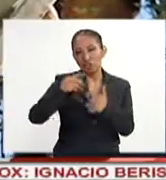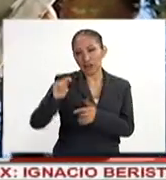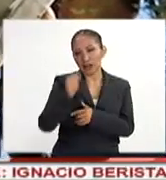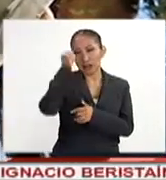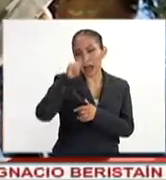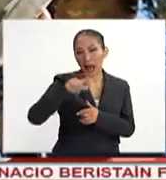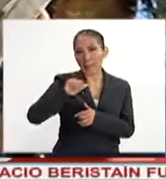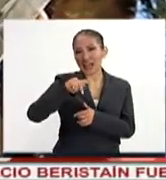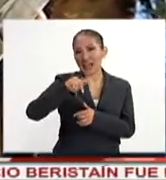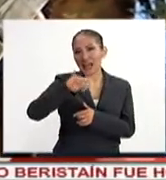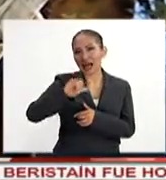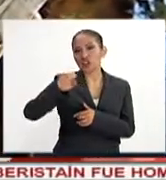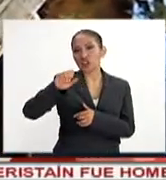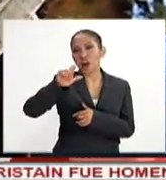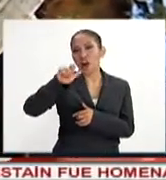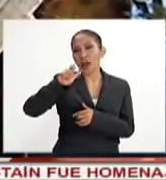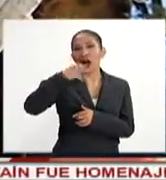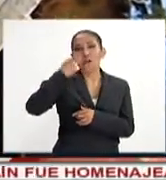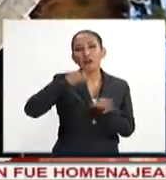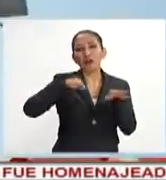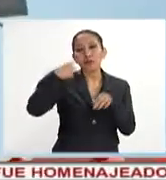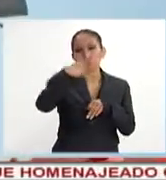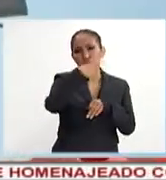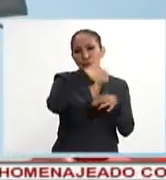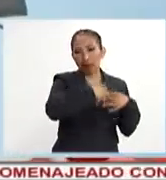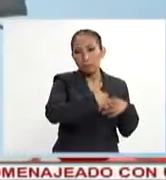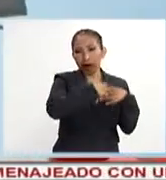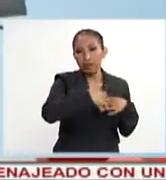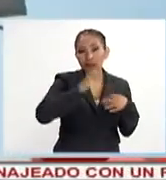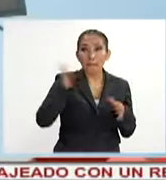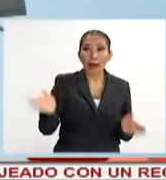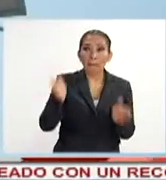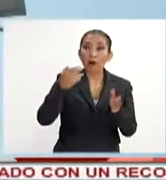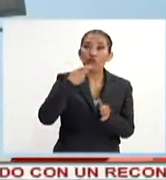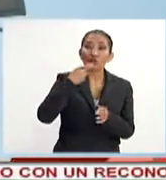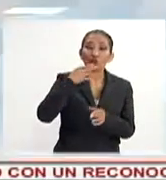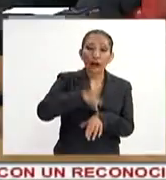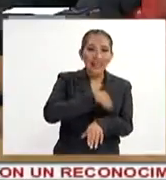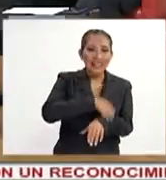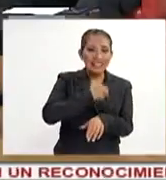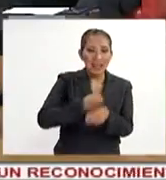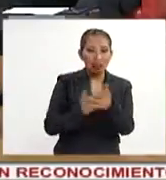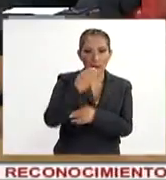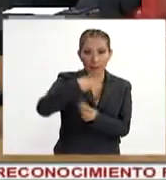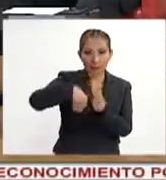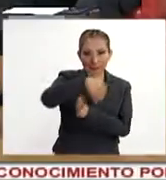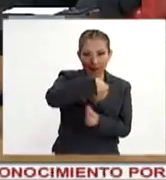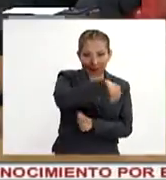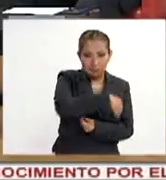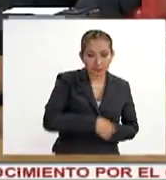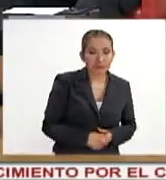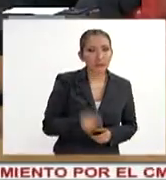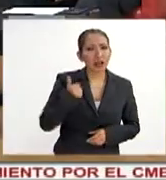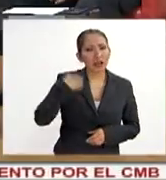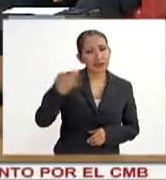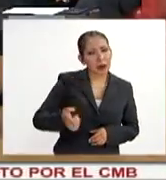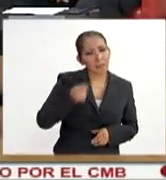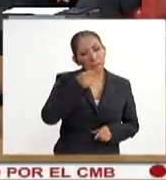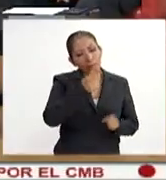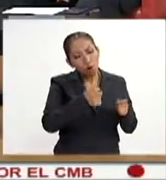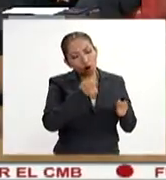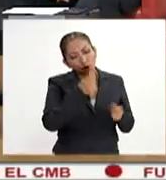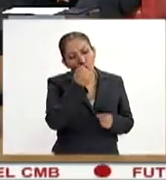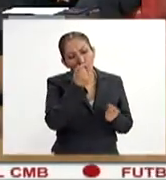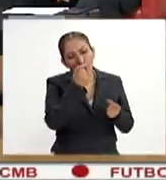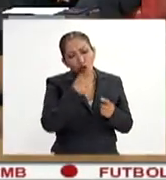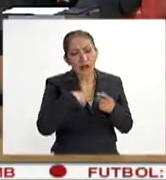Tecnológico de América Solar, nos habló del trabajo de esta empresa en el fomento del uso de energías renovables. Se ha ido aceptando un poquito más ya